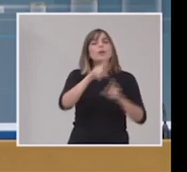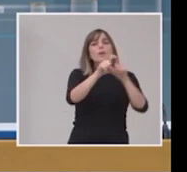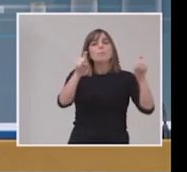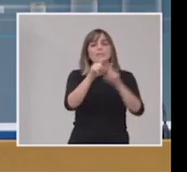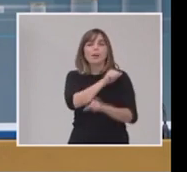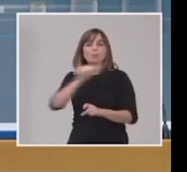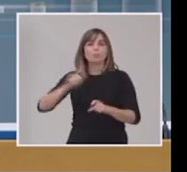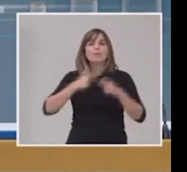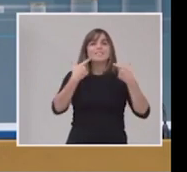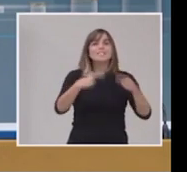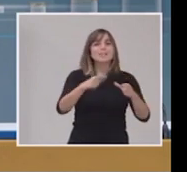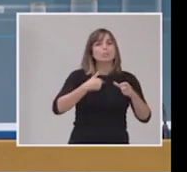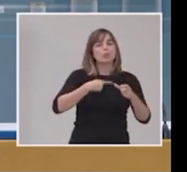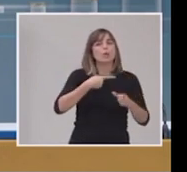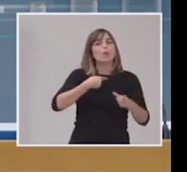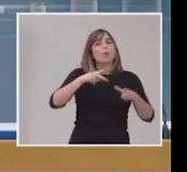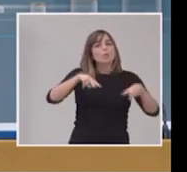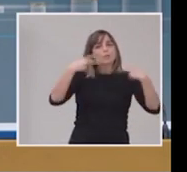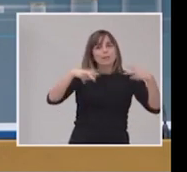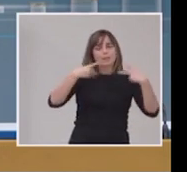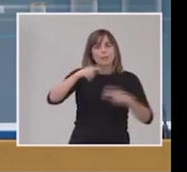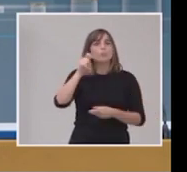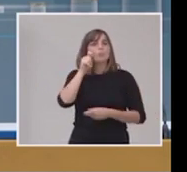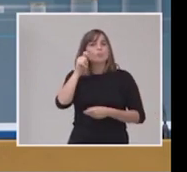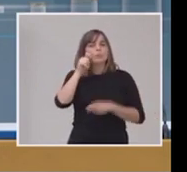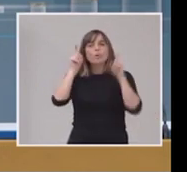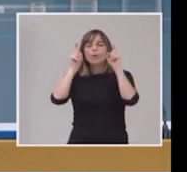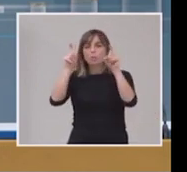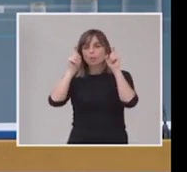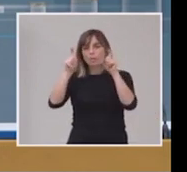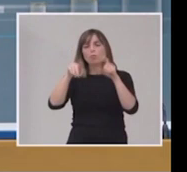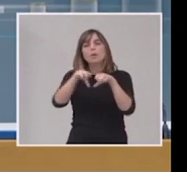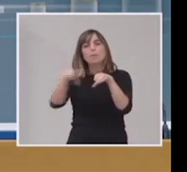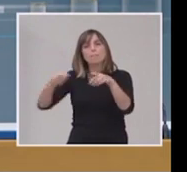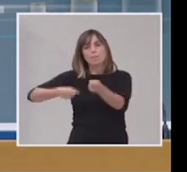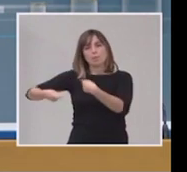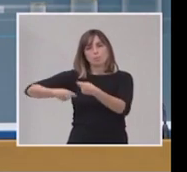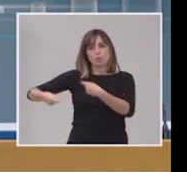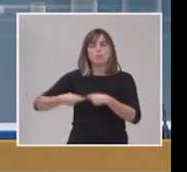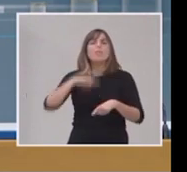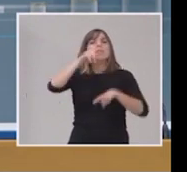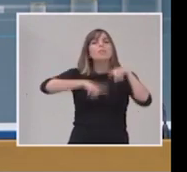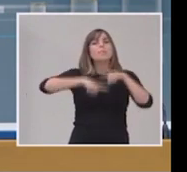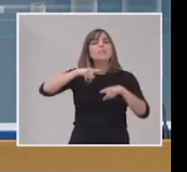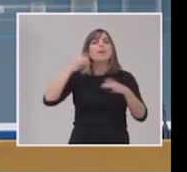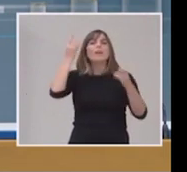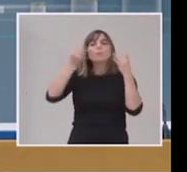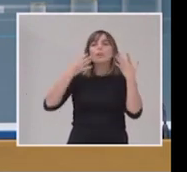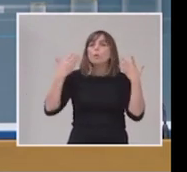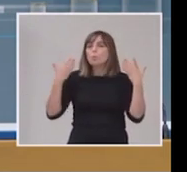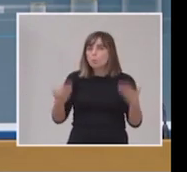de la hostelería, el turismo, la educación y la venta ambulante. En función de la actividad que desarrolle cada empresa,